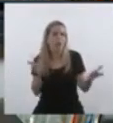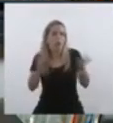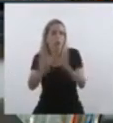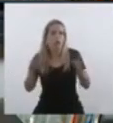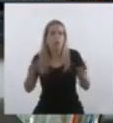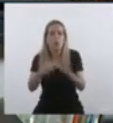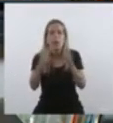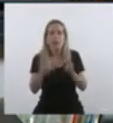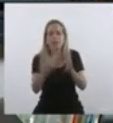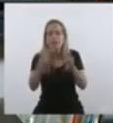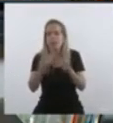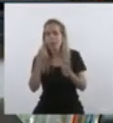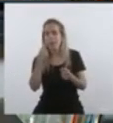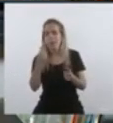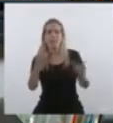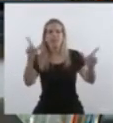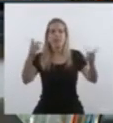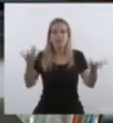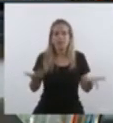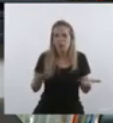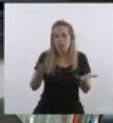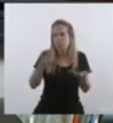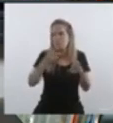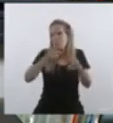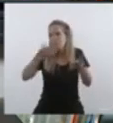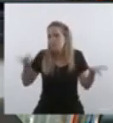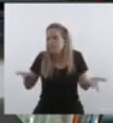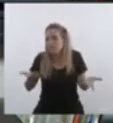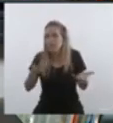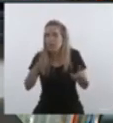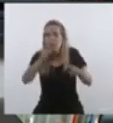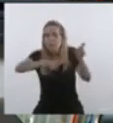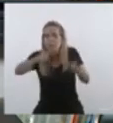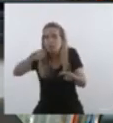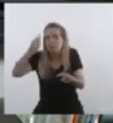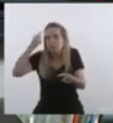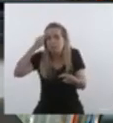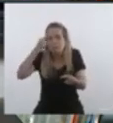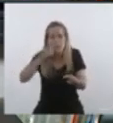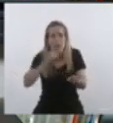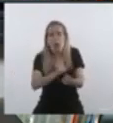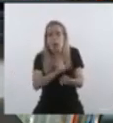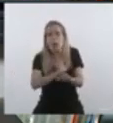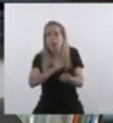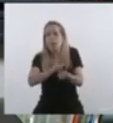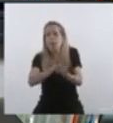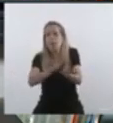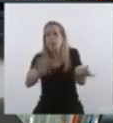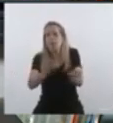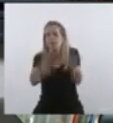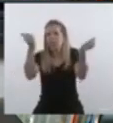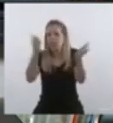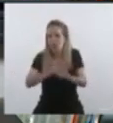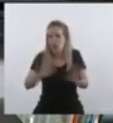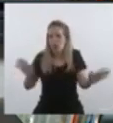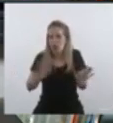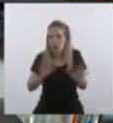en los últimos días, donde la distensión social se vuelve un gesto de irresponsabilidad magnífico.